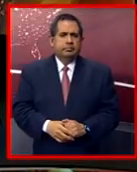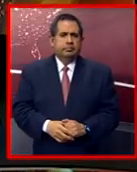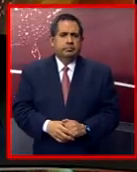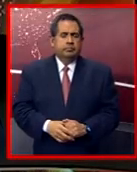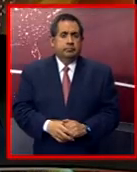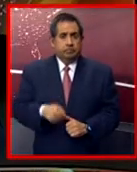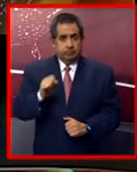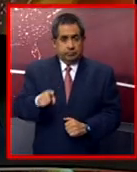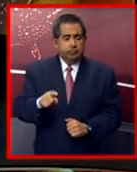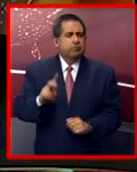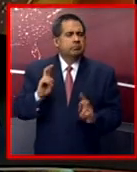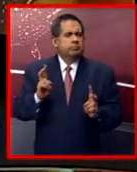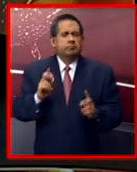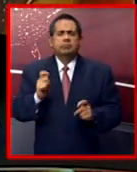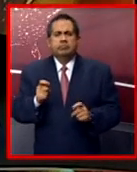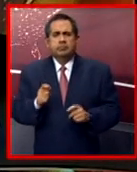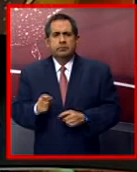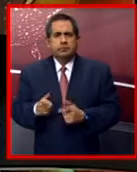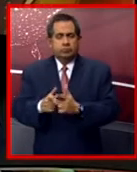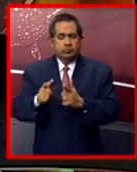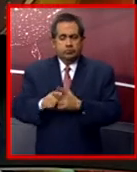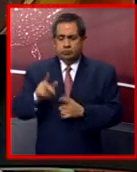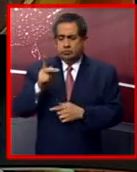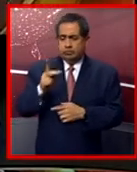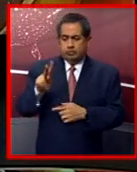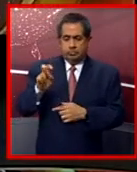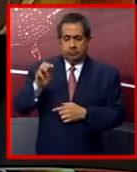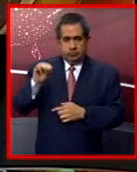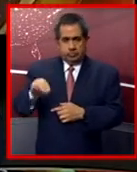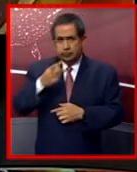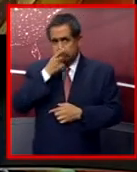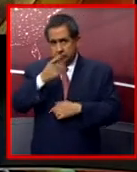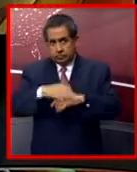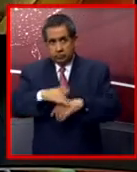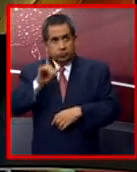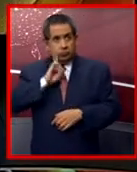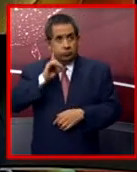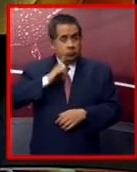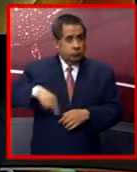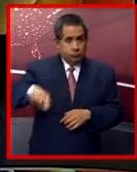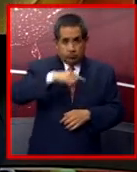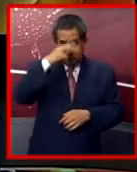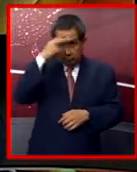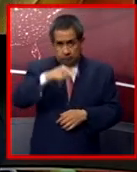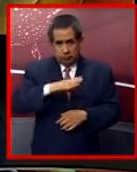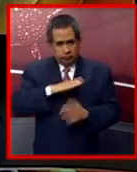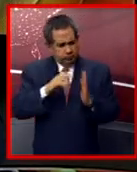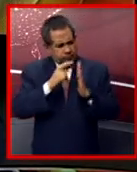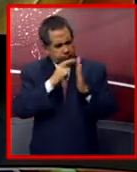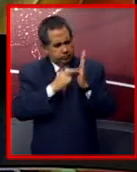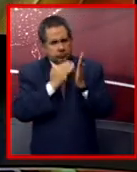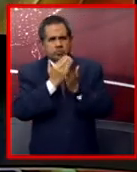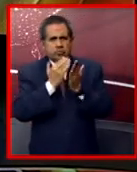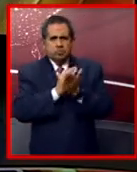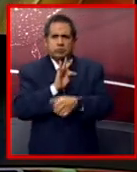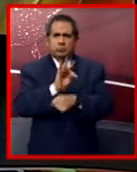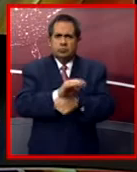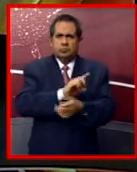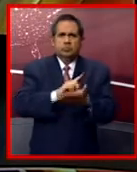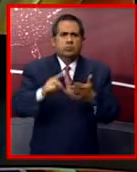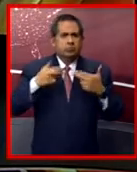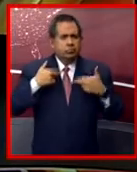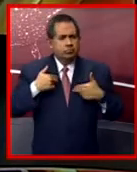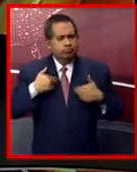En este tema, el Partido Verde recordó que en la actualidad las mujeres mexicanas cuentan con un marco jurídico que protege sus derechos políticos.